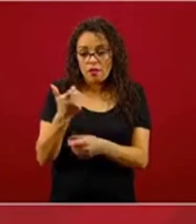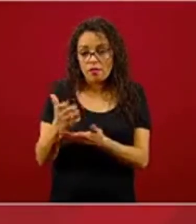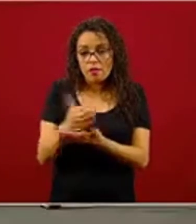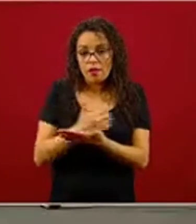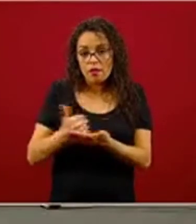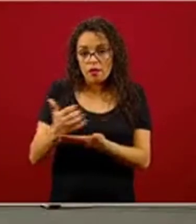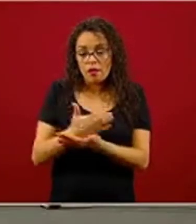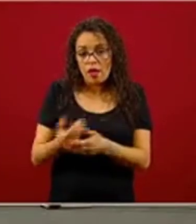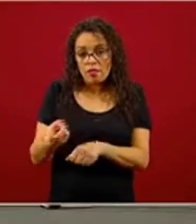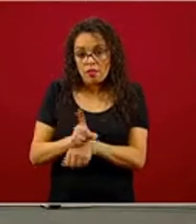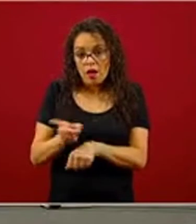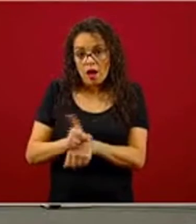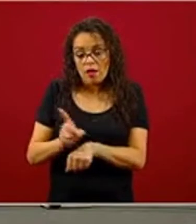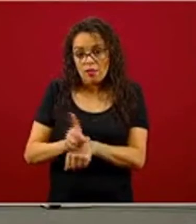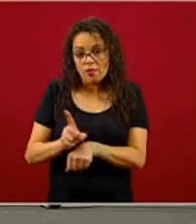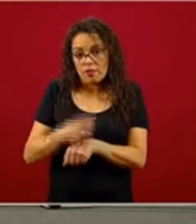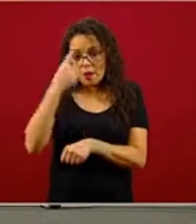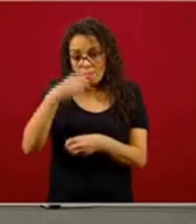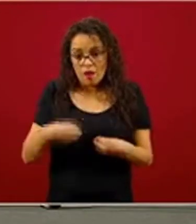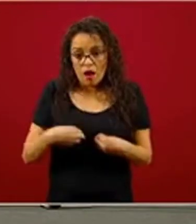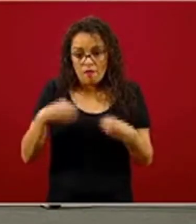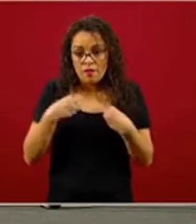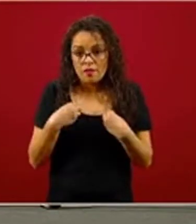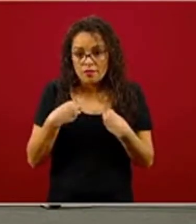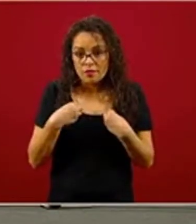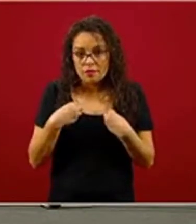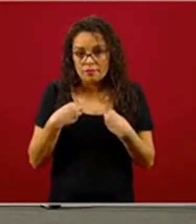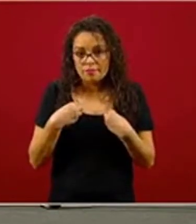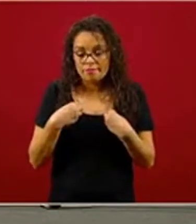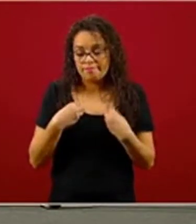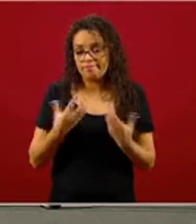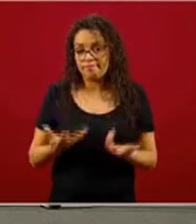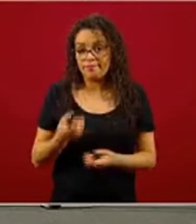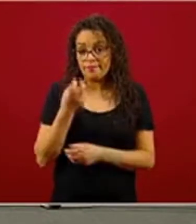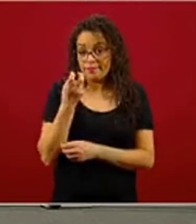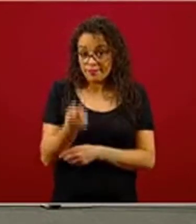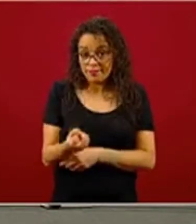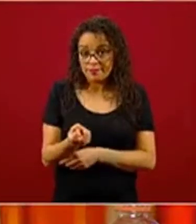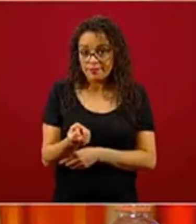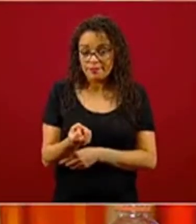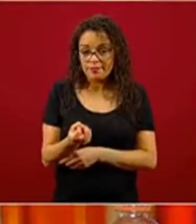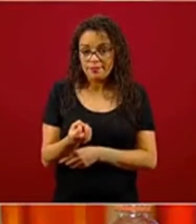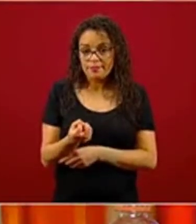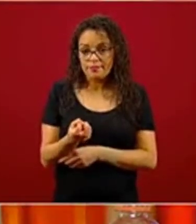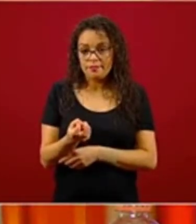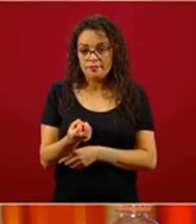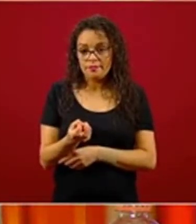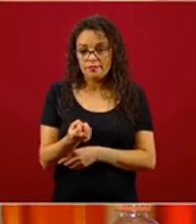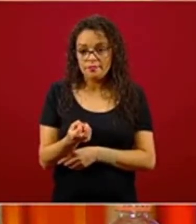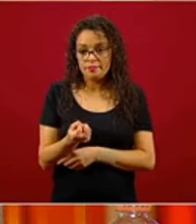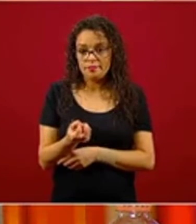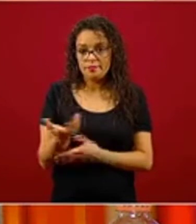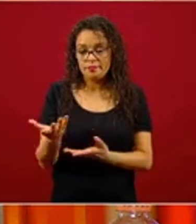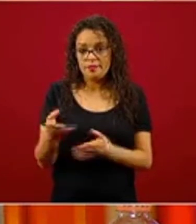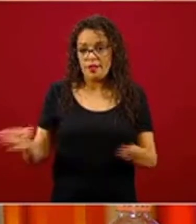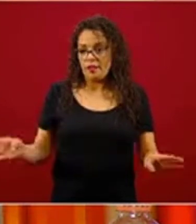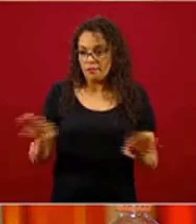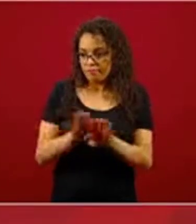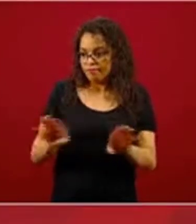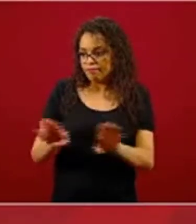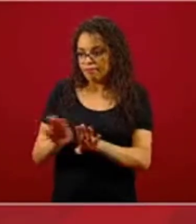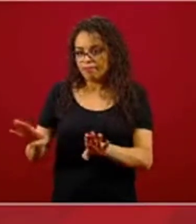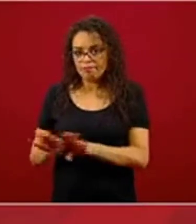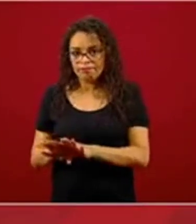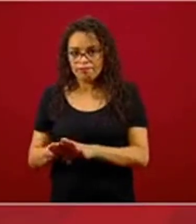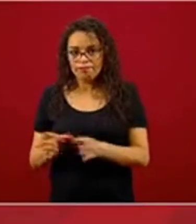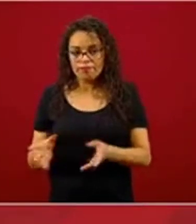en términos socioeconómicos. Entonces, estas condiciones de restricción llevan a que las personas que